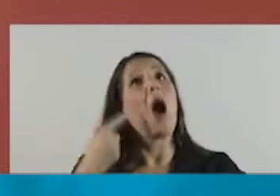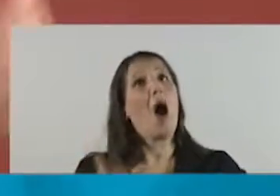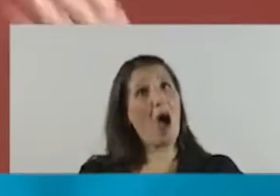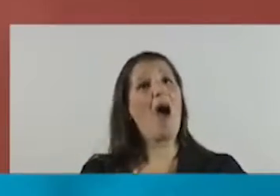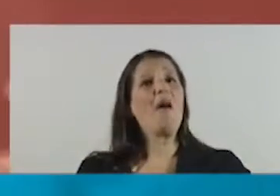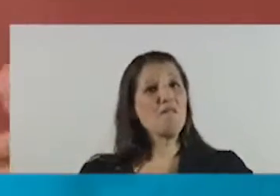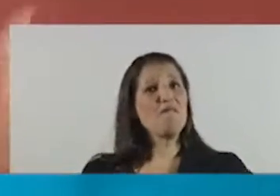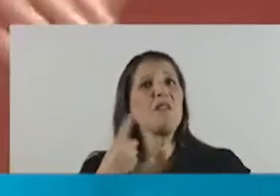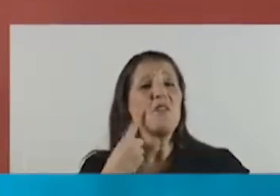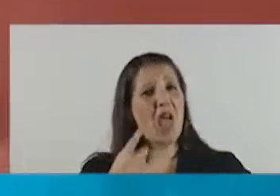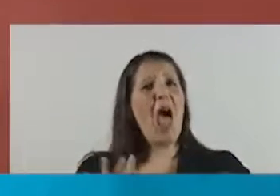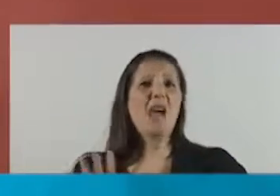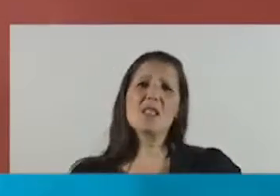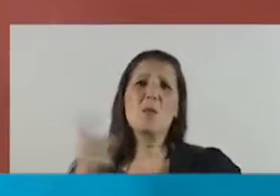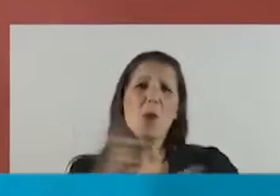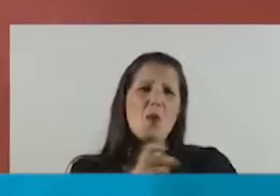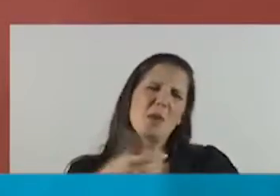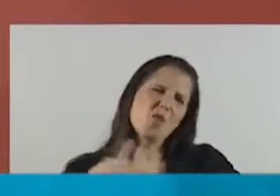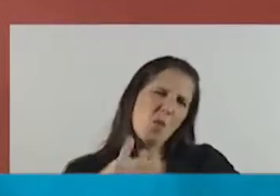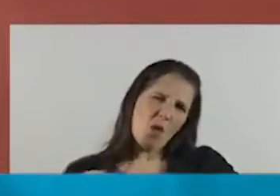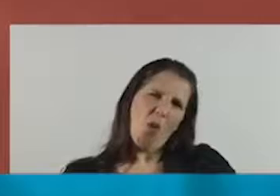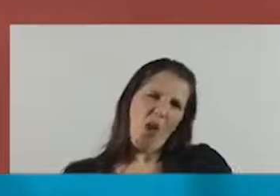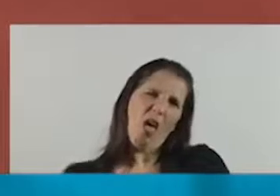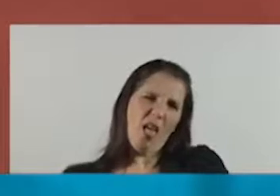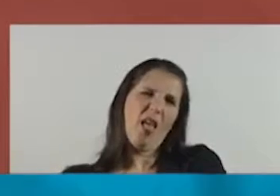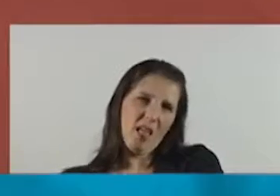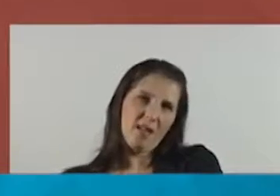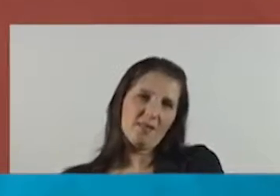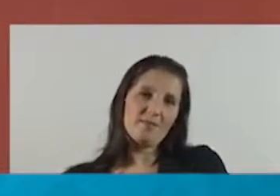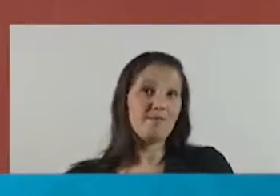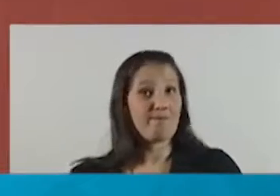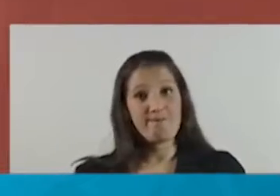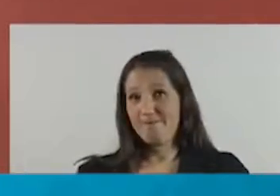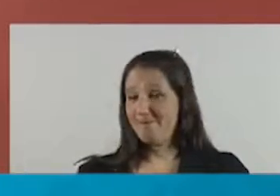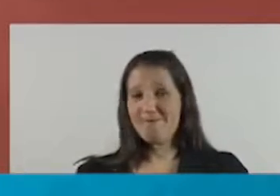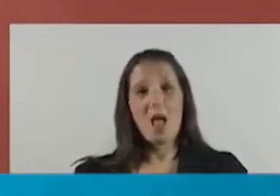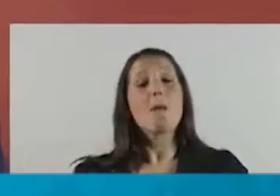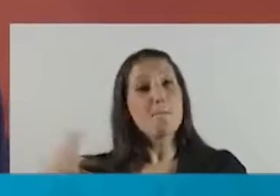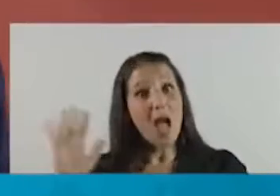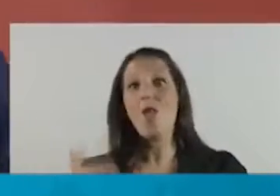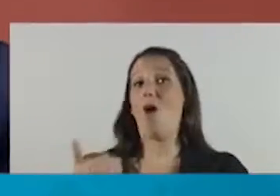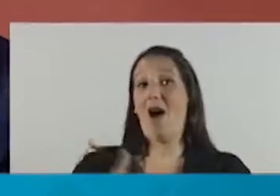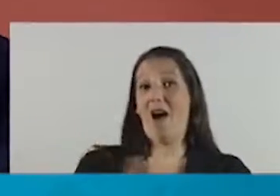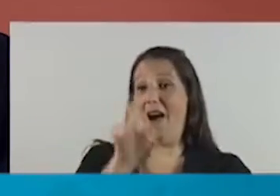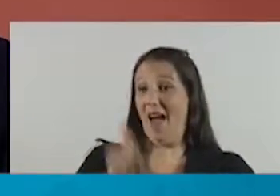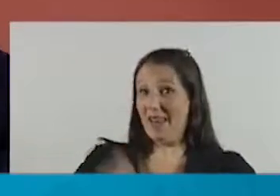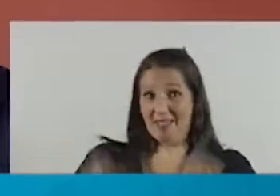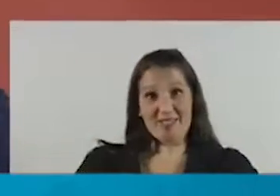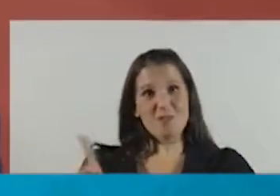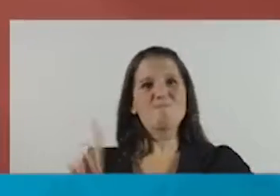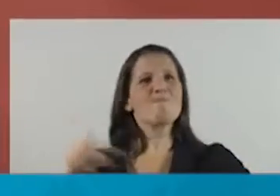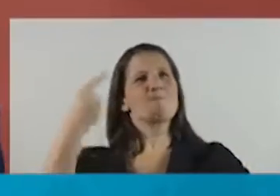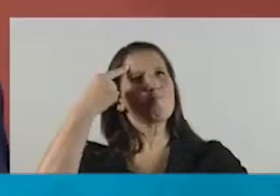siempre pateando los problemas para adelante pero muchos argentinos elegimos cambiaron